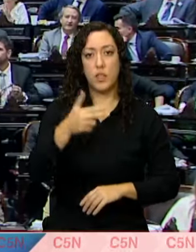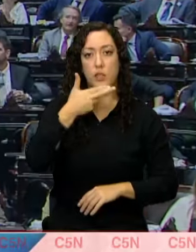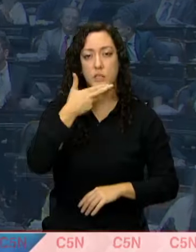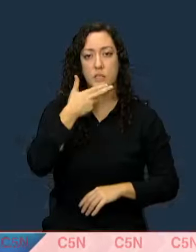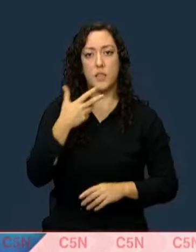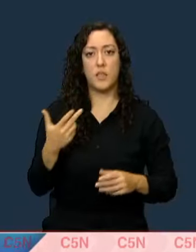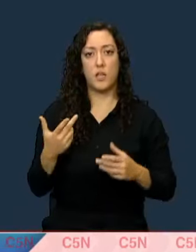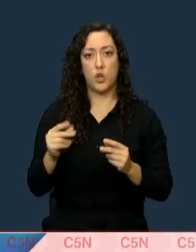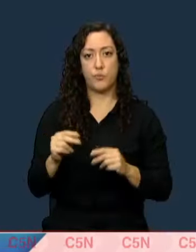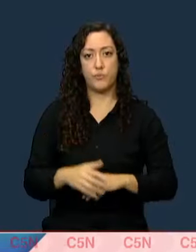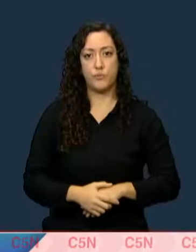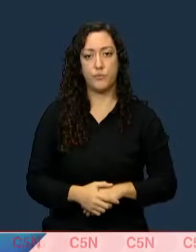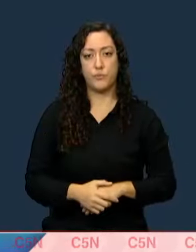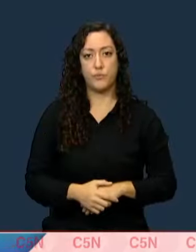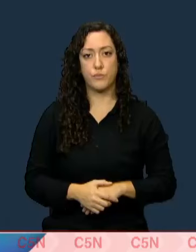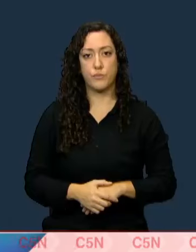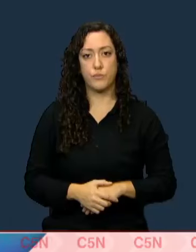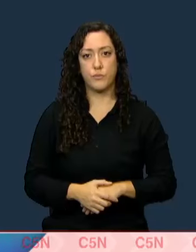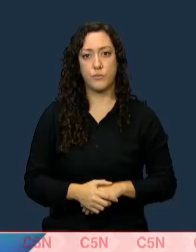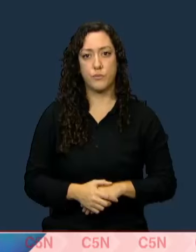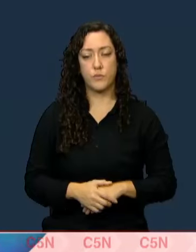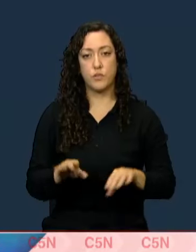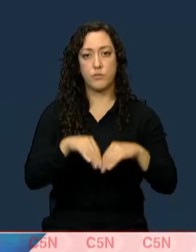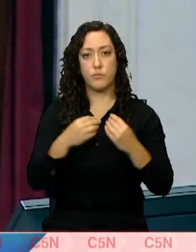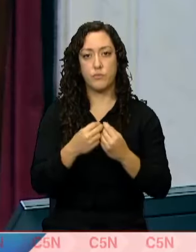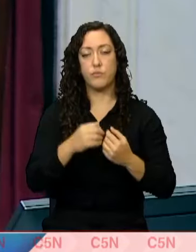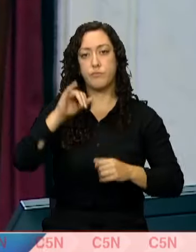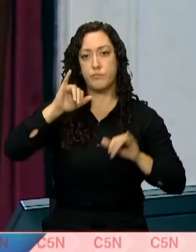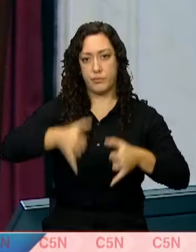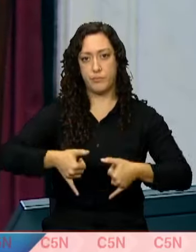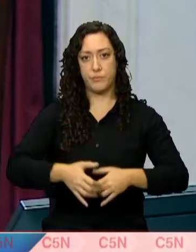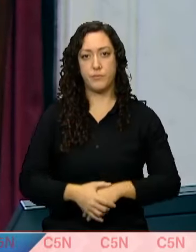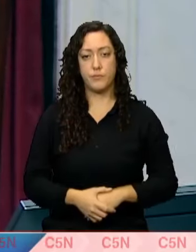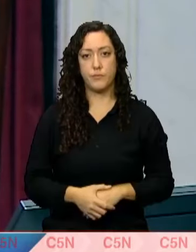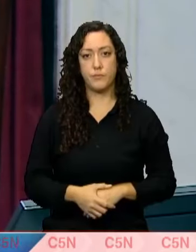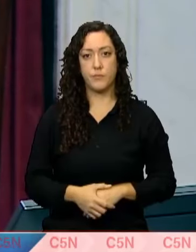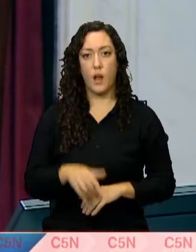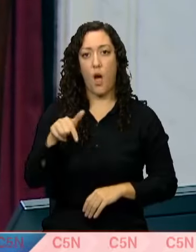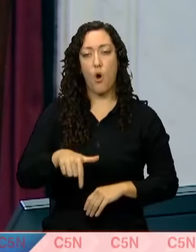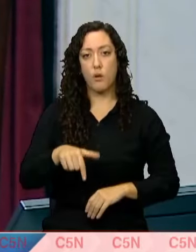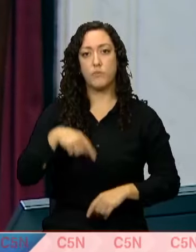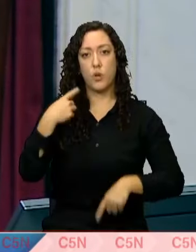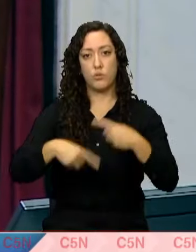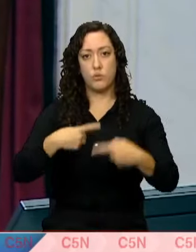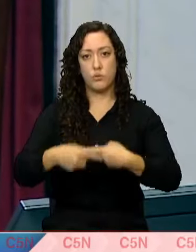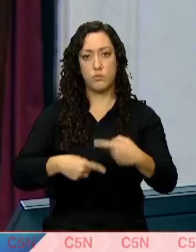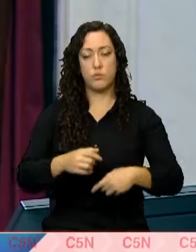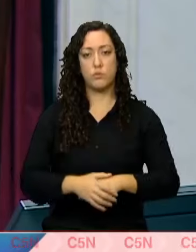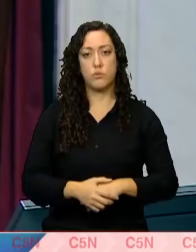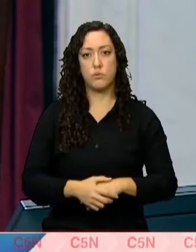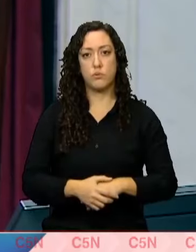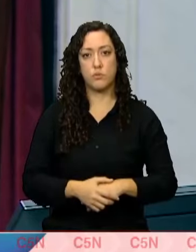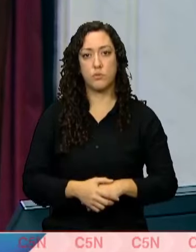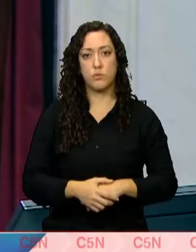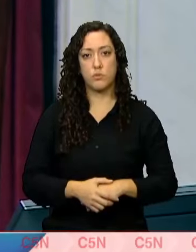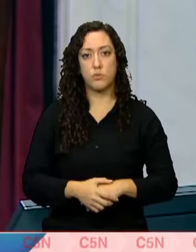117 negativos. Ah, lo corrigieron. Ojo, resulta afirmativo. 29 de la Constitución habla de traición a la patria quien delegue